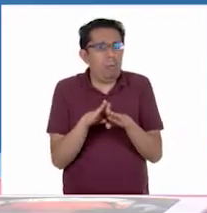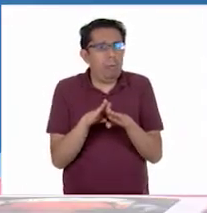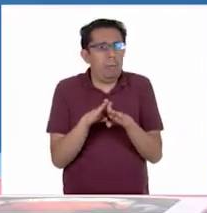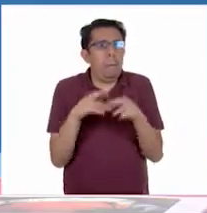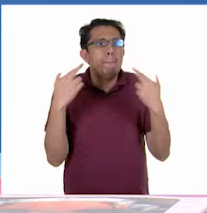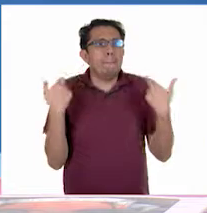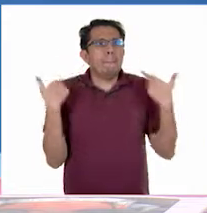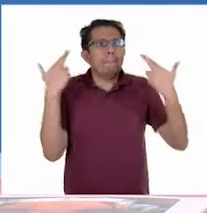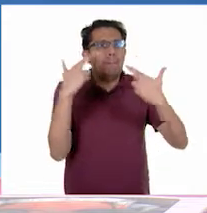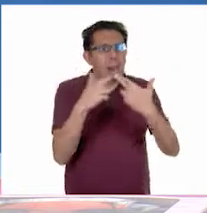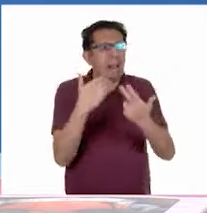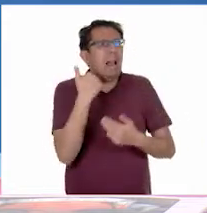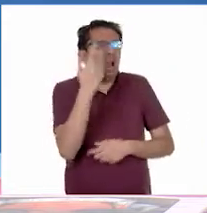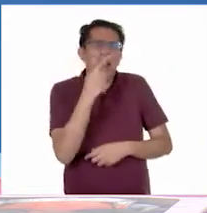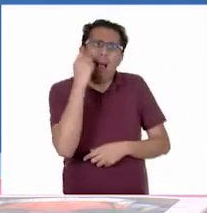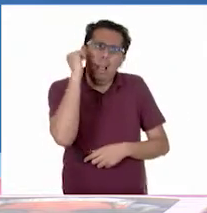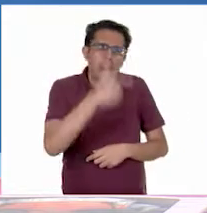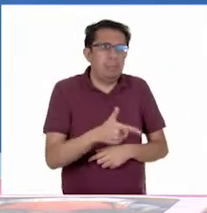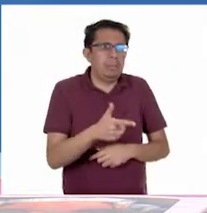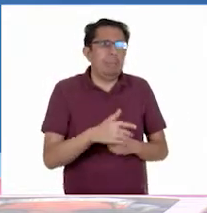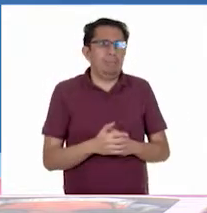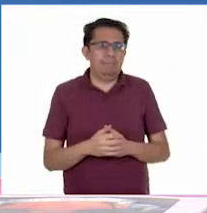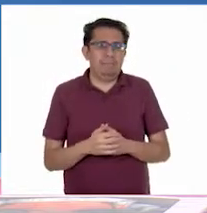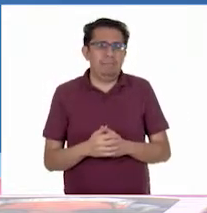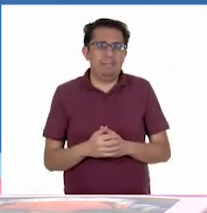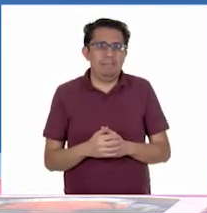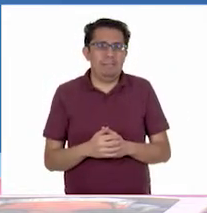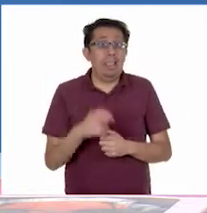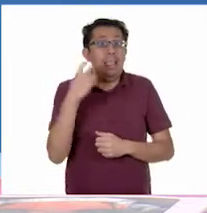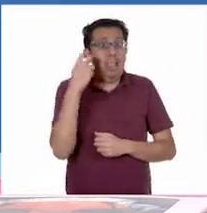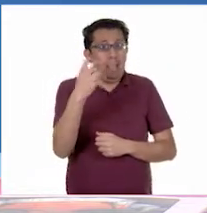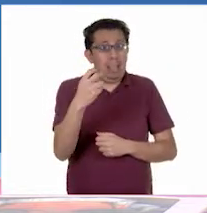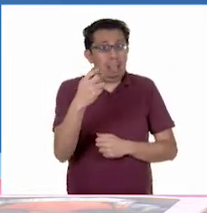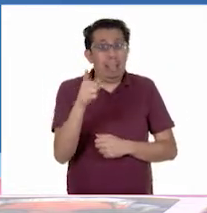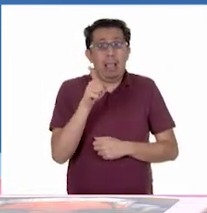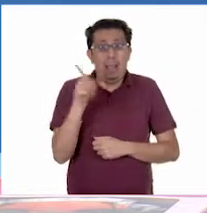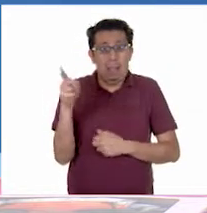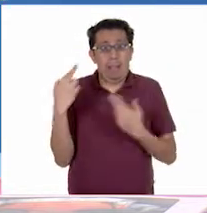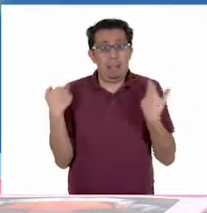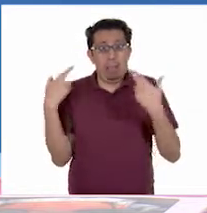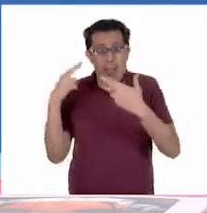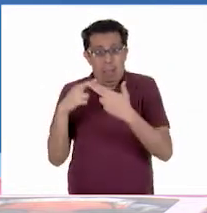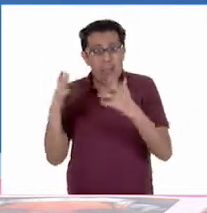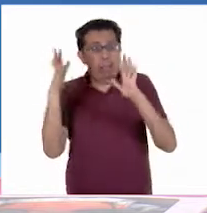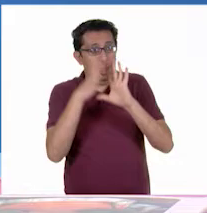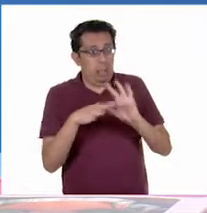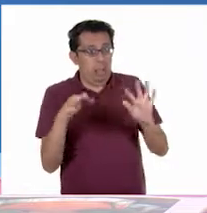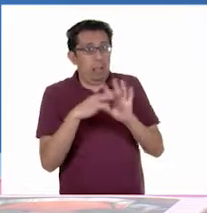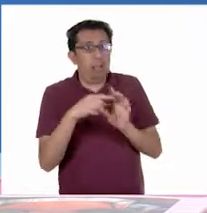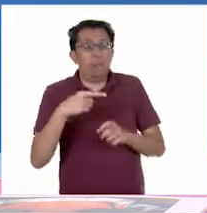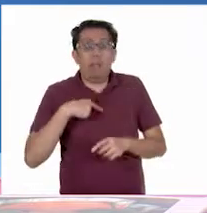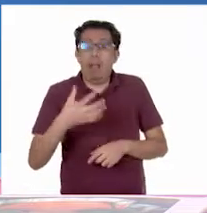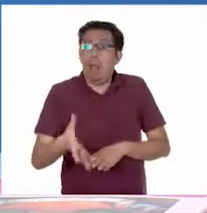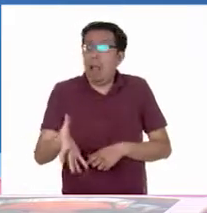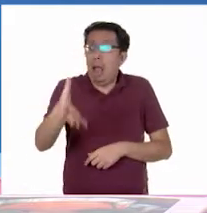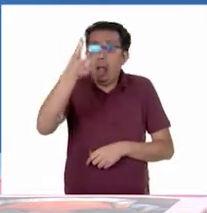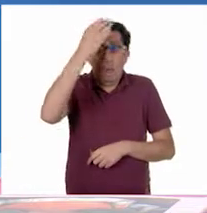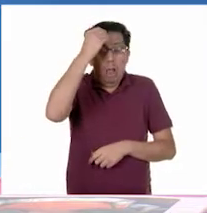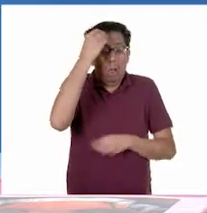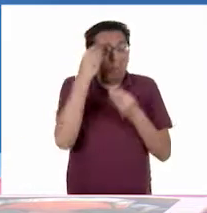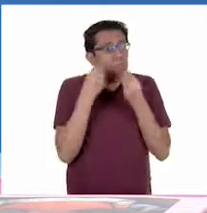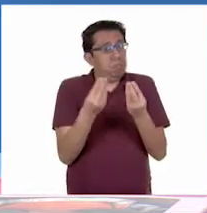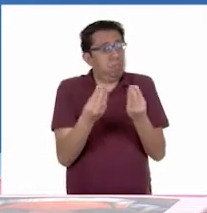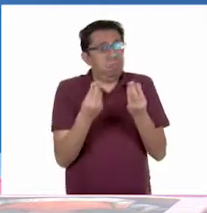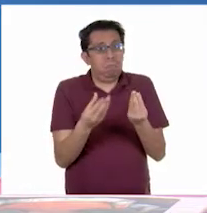Profesor, yo Dime. quiero decir algo, porque en esa interpretación que hizo Lari, aprendí muchísimo de